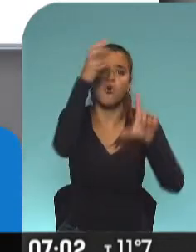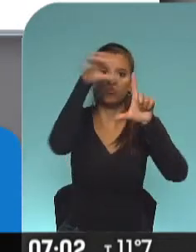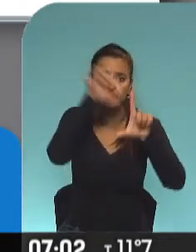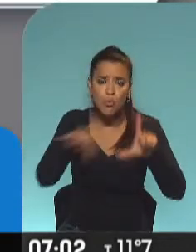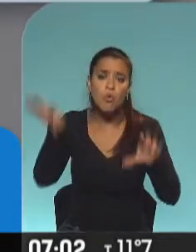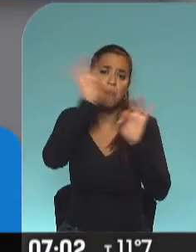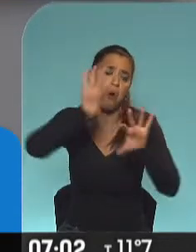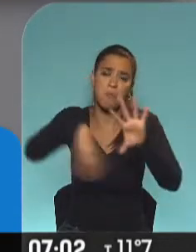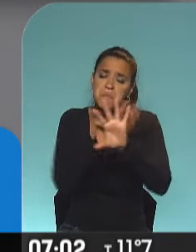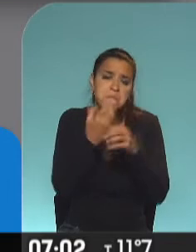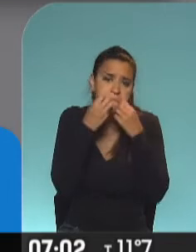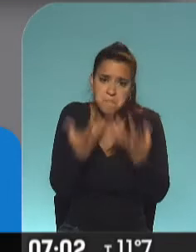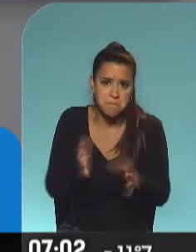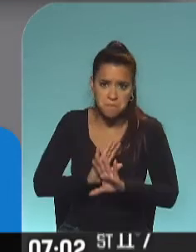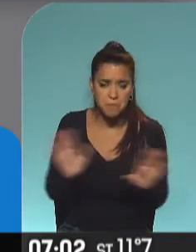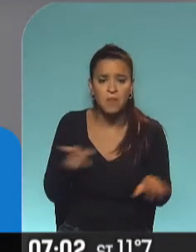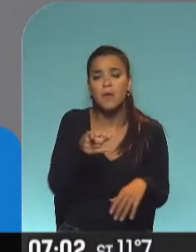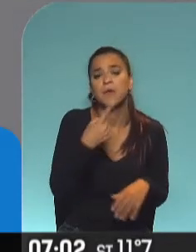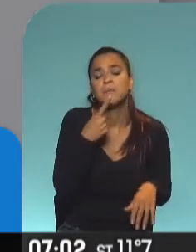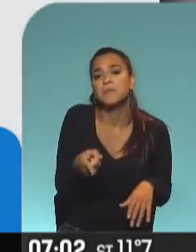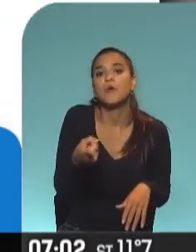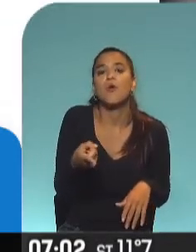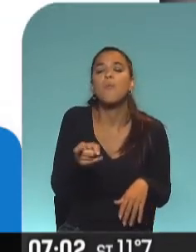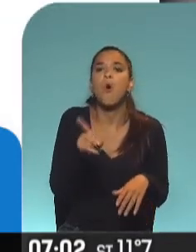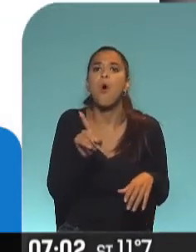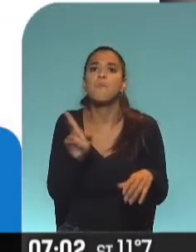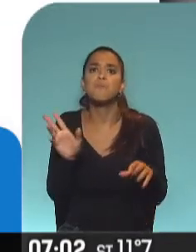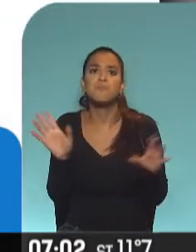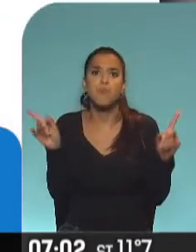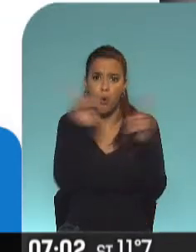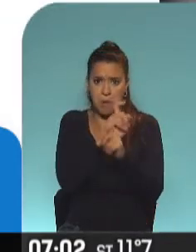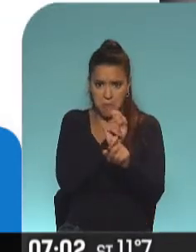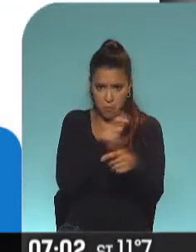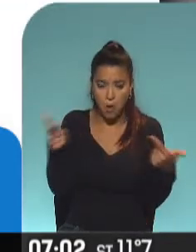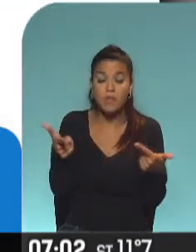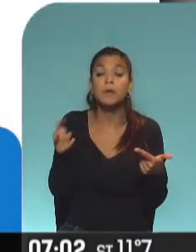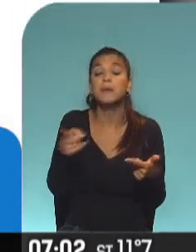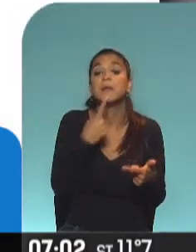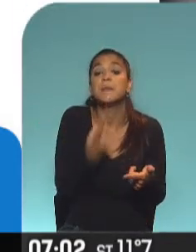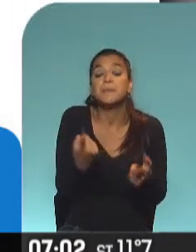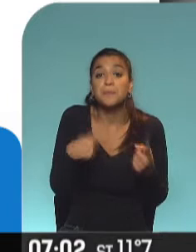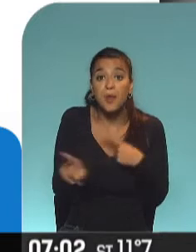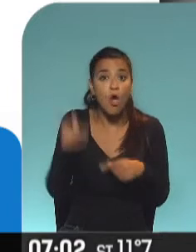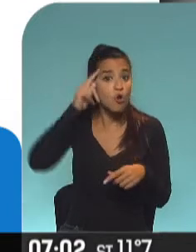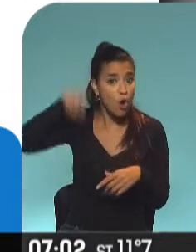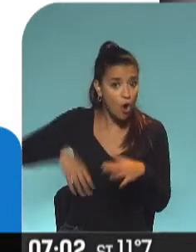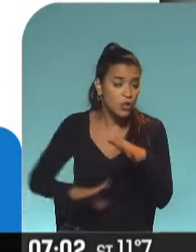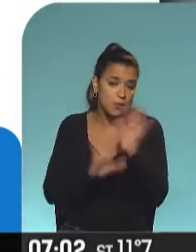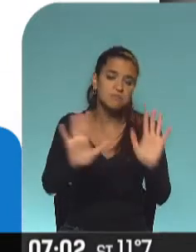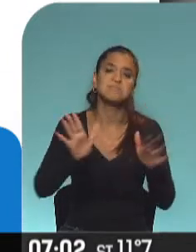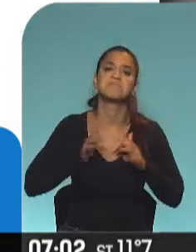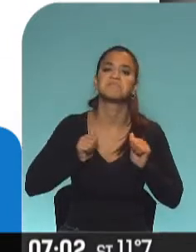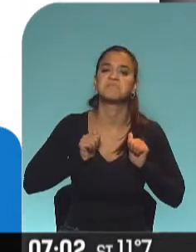vía remota. No hay mayor inconveniente desde el punto de vista administrativo. Todo parece indicar que la Corte va a tomarse su